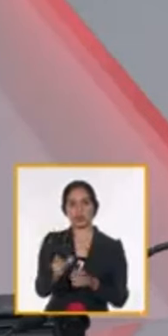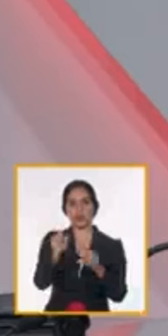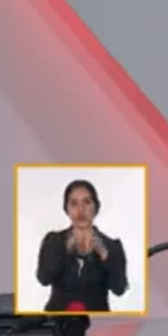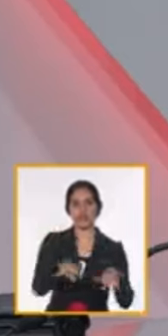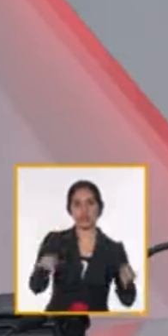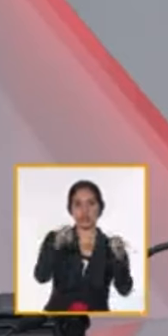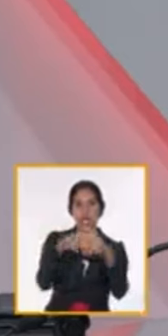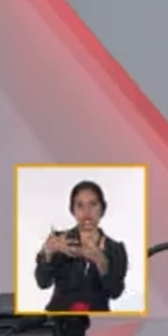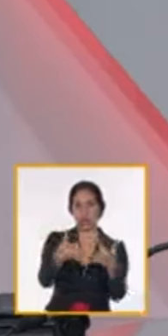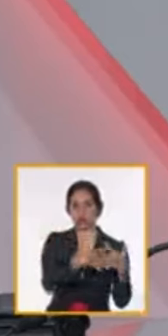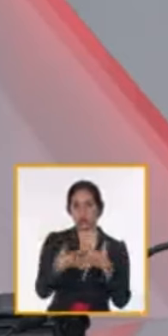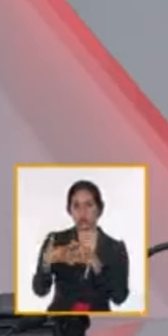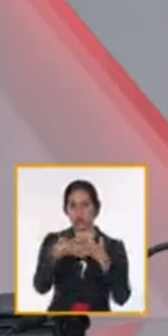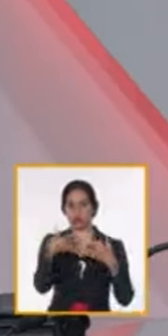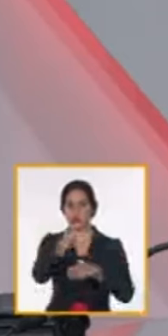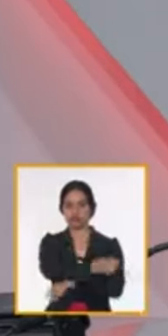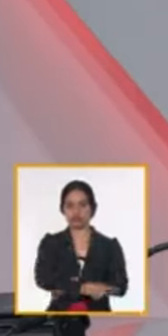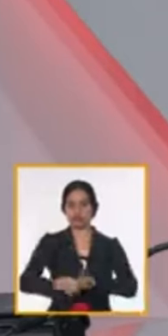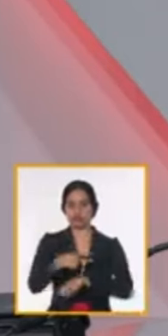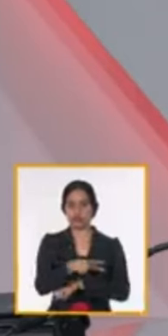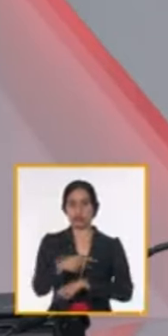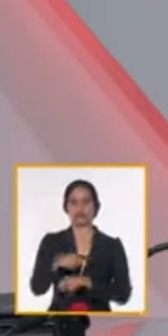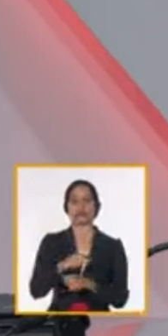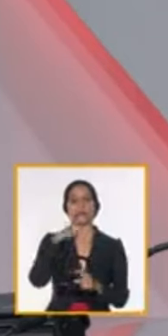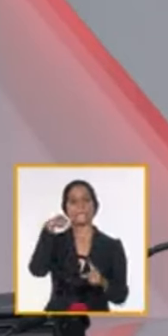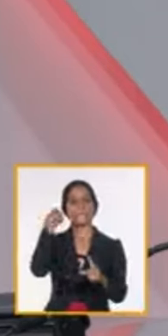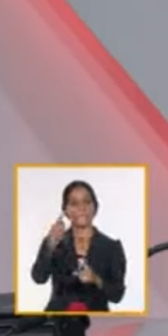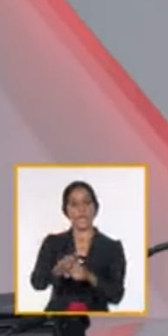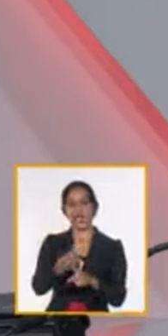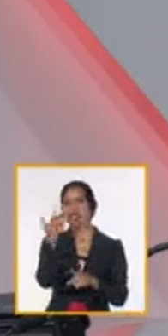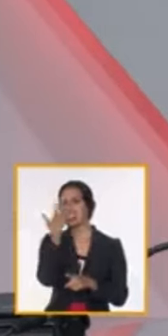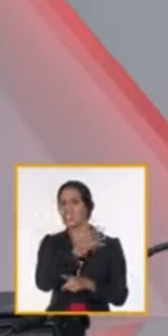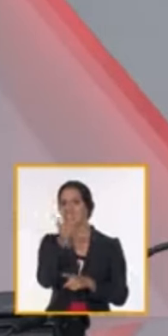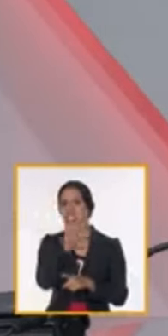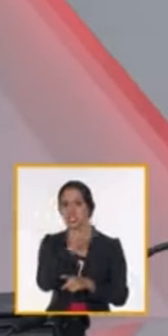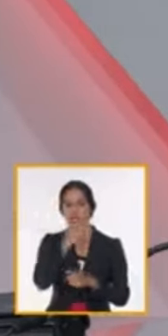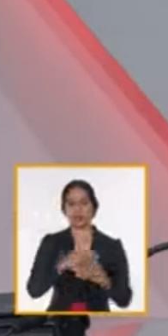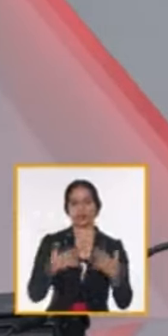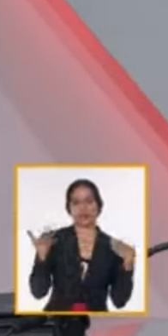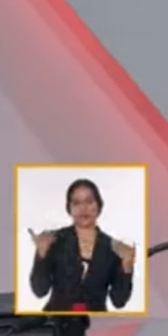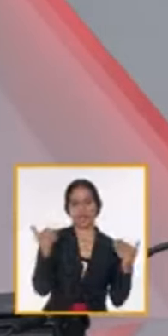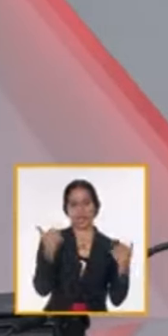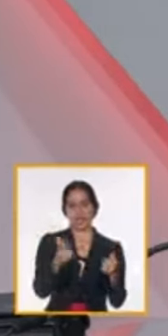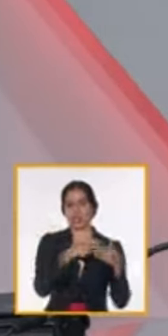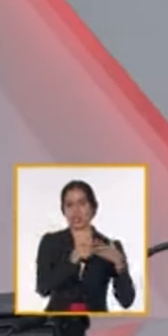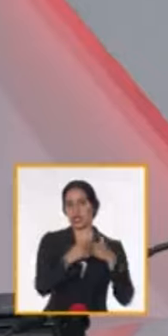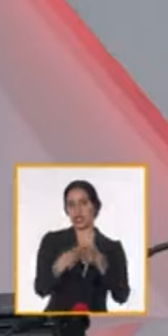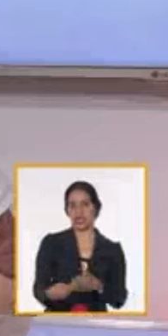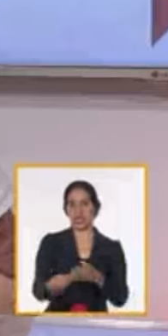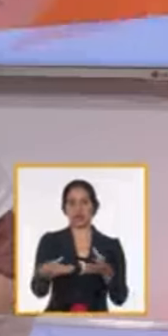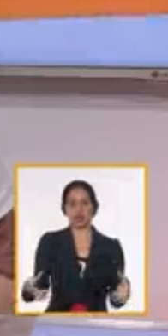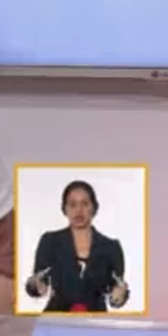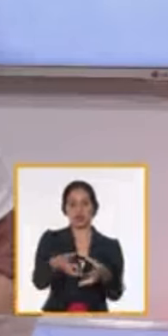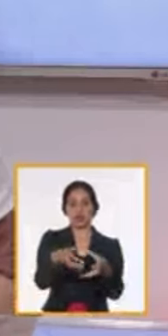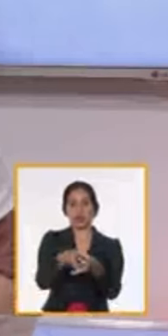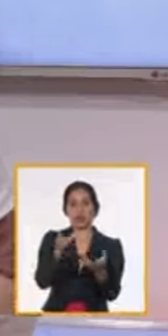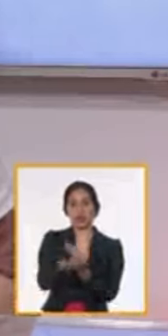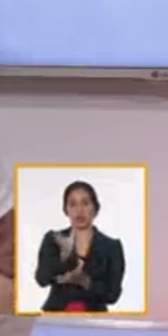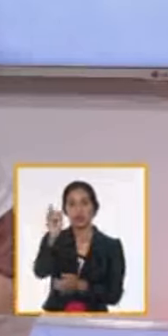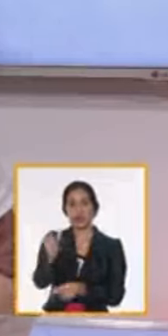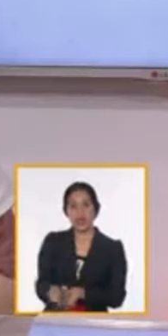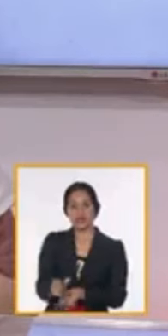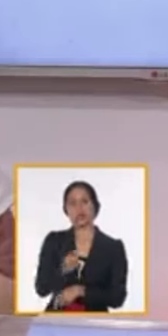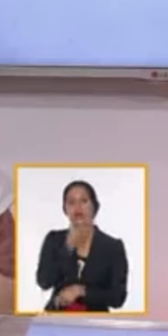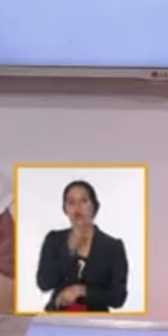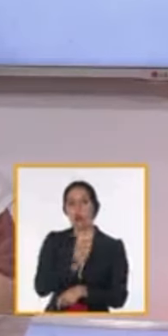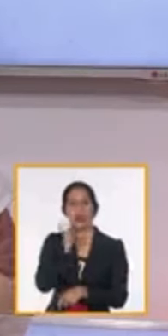Boston. Nos acompaña también Rua Das, dirigente de Estudiantes por la Justicia en Palestina. Ella